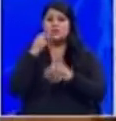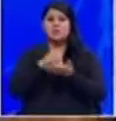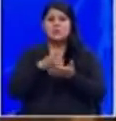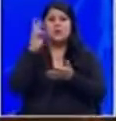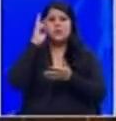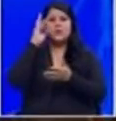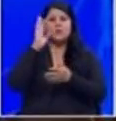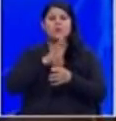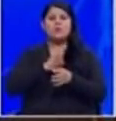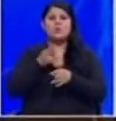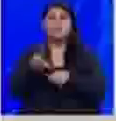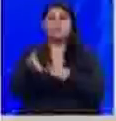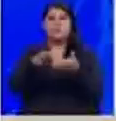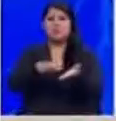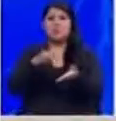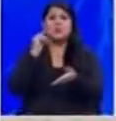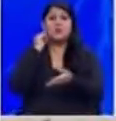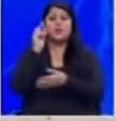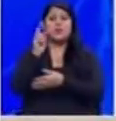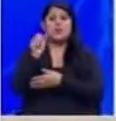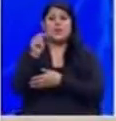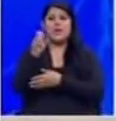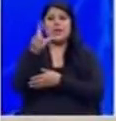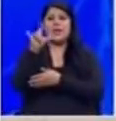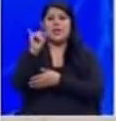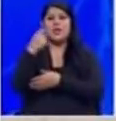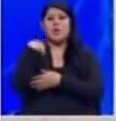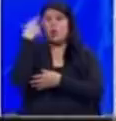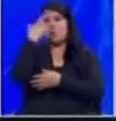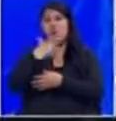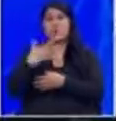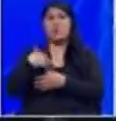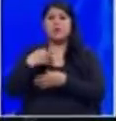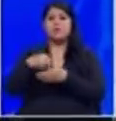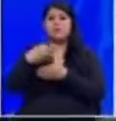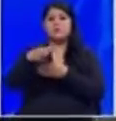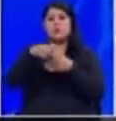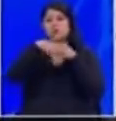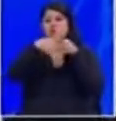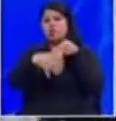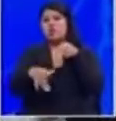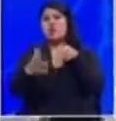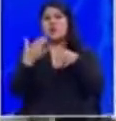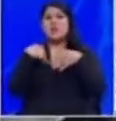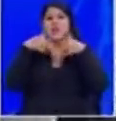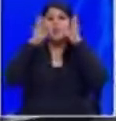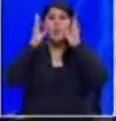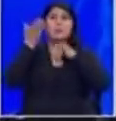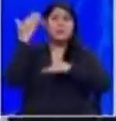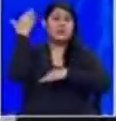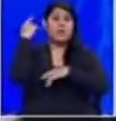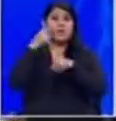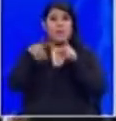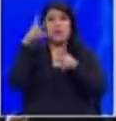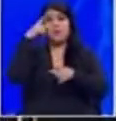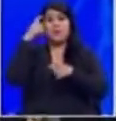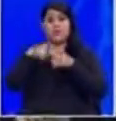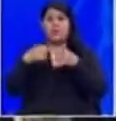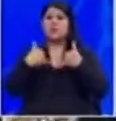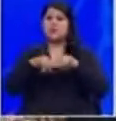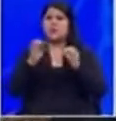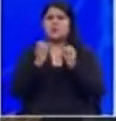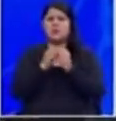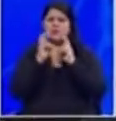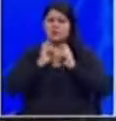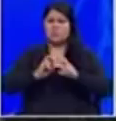detrás del asesinato de la pequeña emilia benavides cuyo cuerpo apareció en medio de una quebrada el diciembre pasado la fiscal indicó que continuará